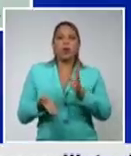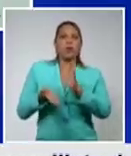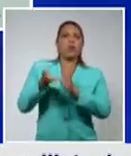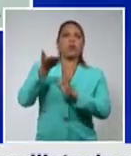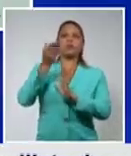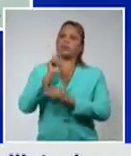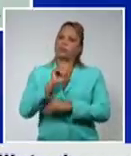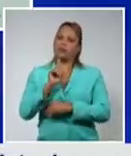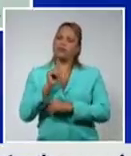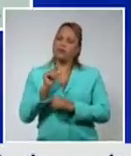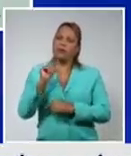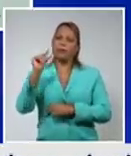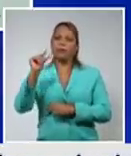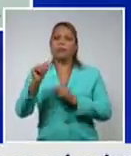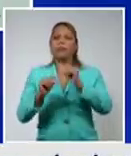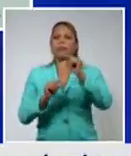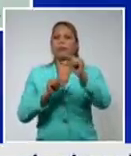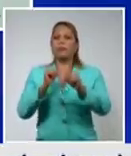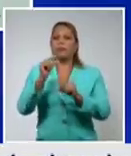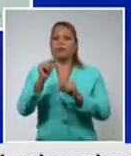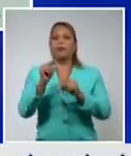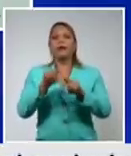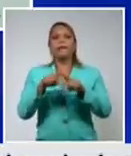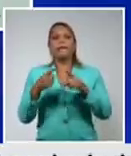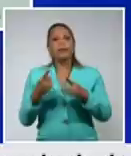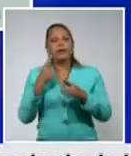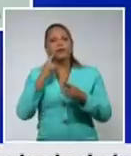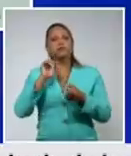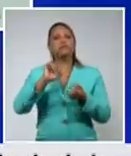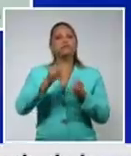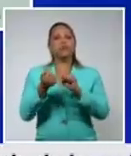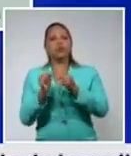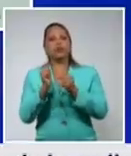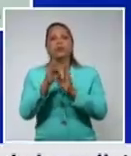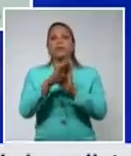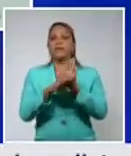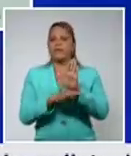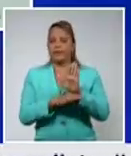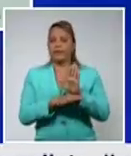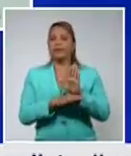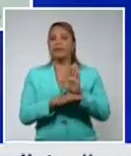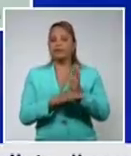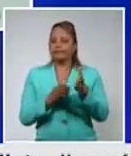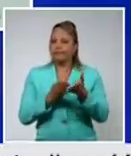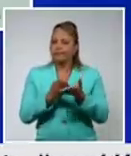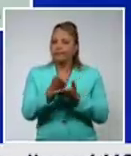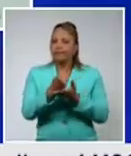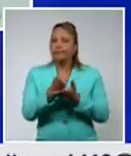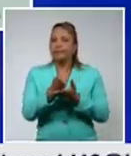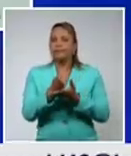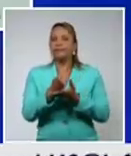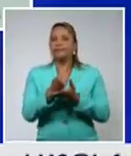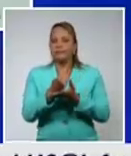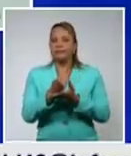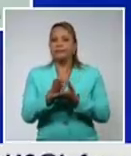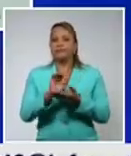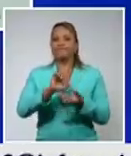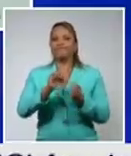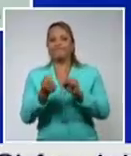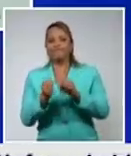transmisión. De todas formas, se vienen adoptando medidas y siguen arreciando las medidas de